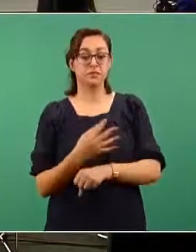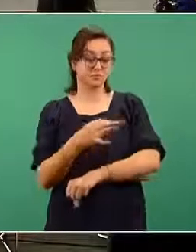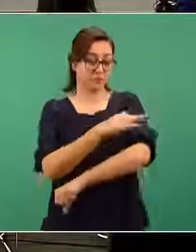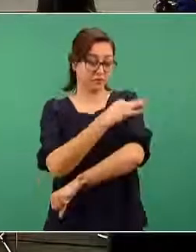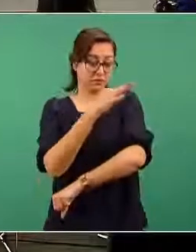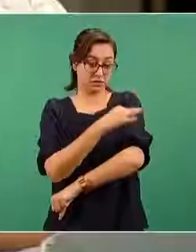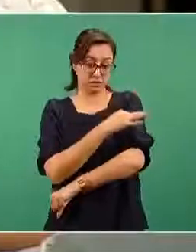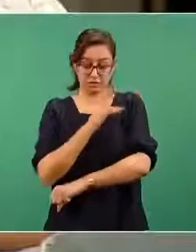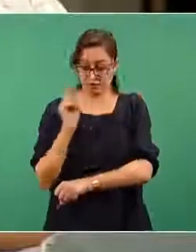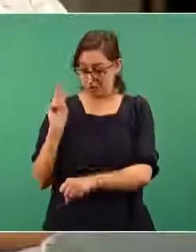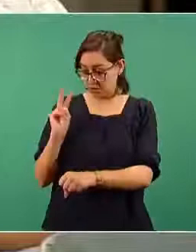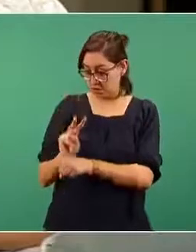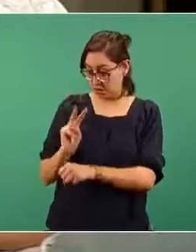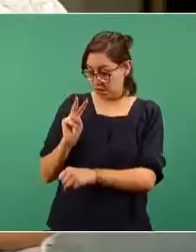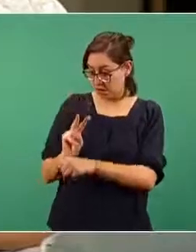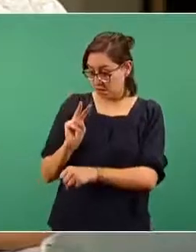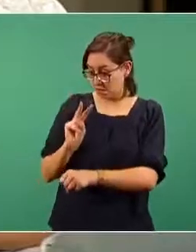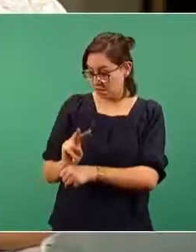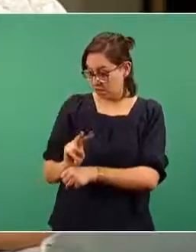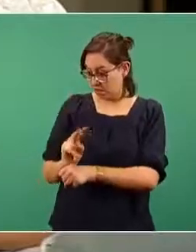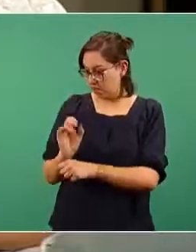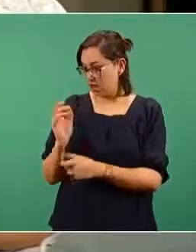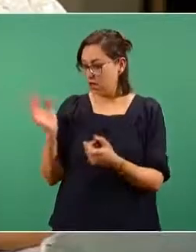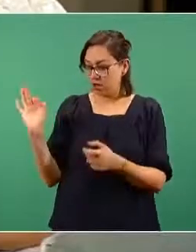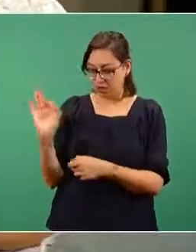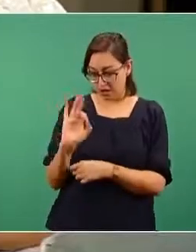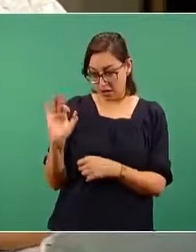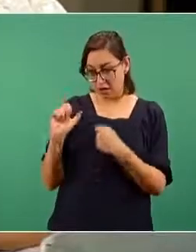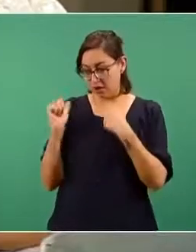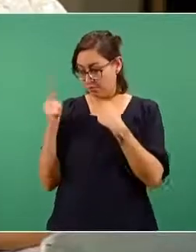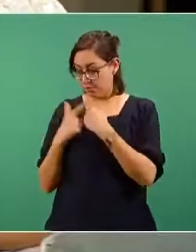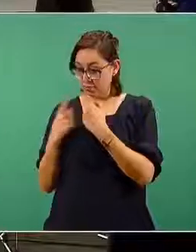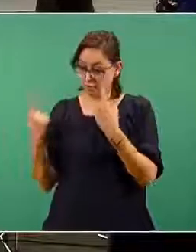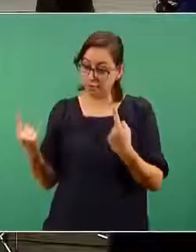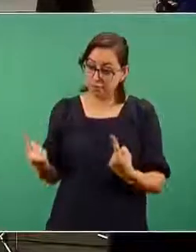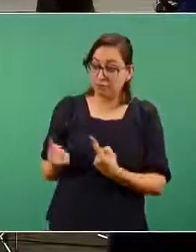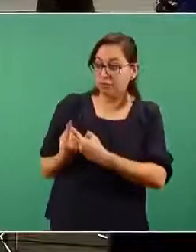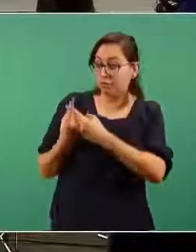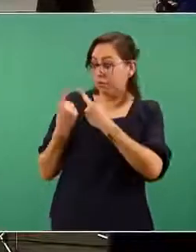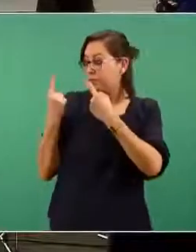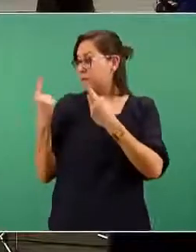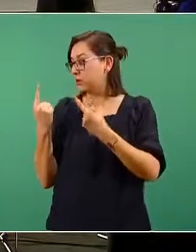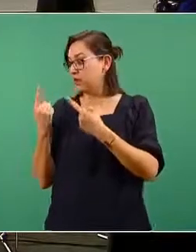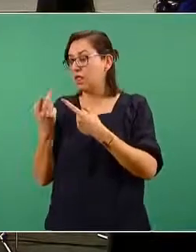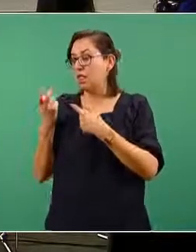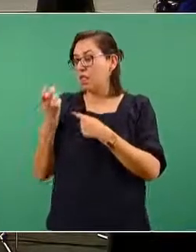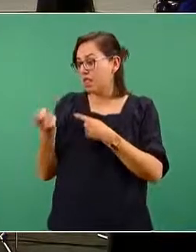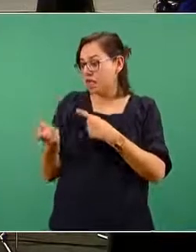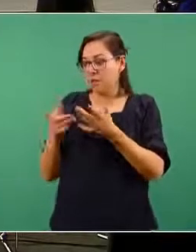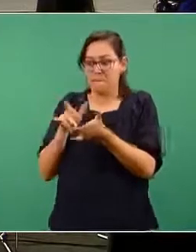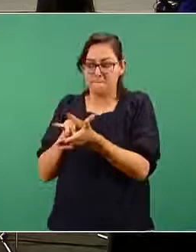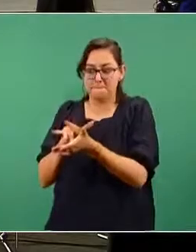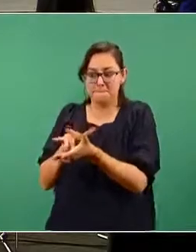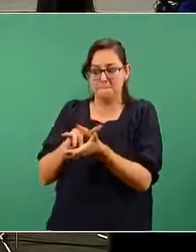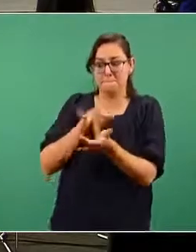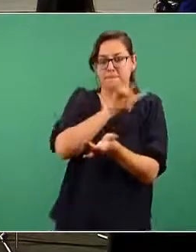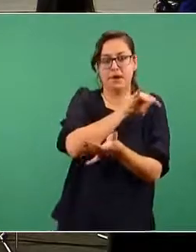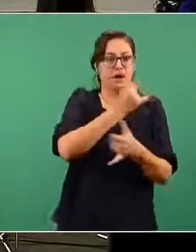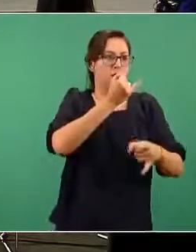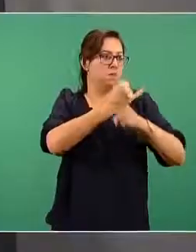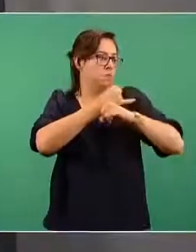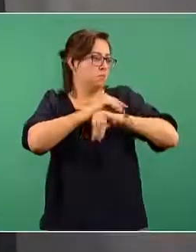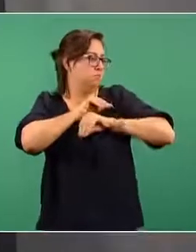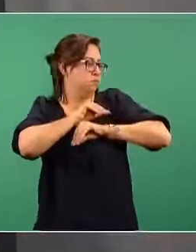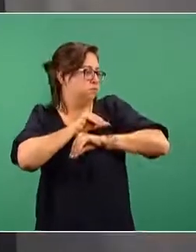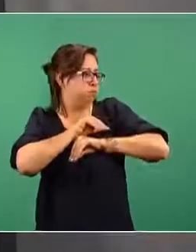vigilancia de eventos supuestamente asociados con su uso, es muy importante que la información se maneje de la manera